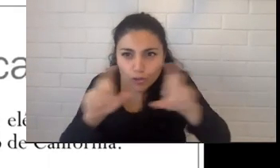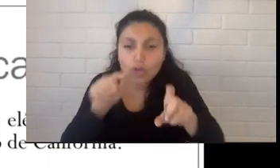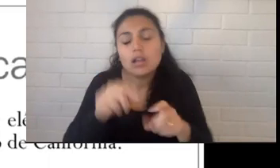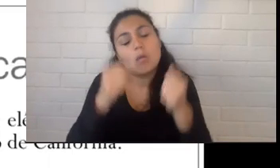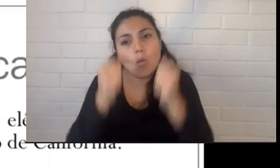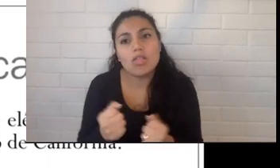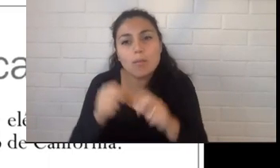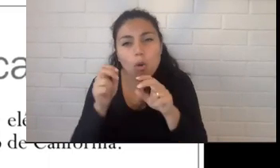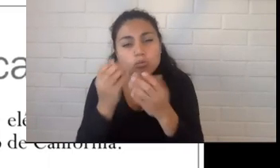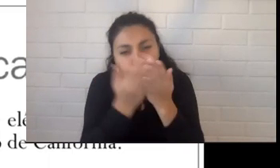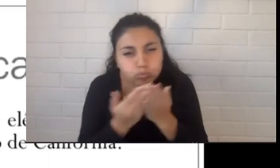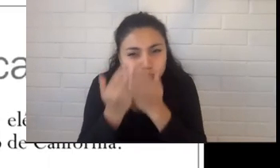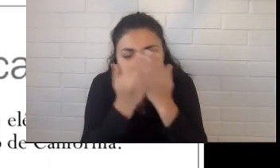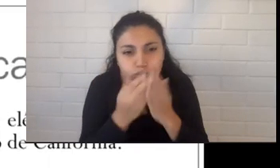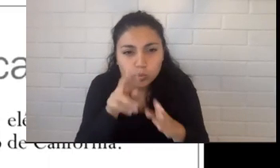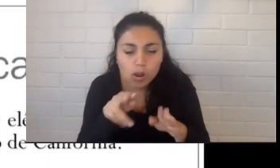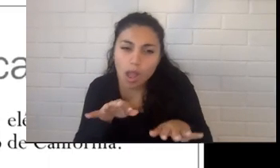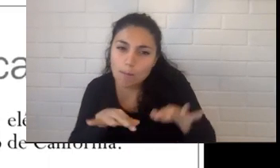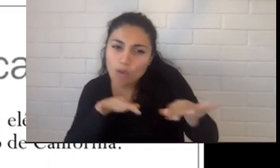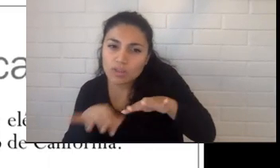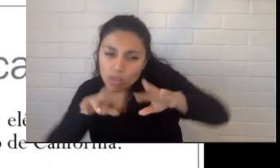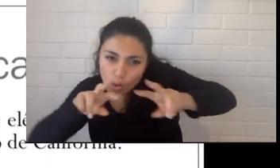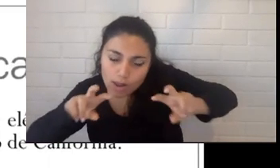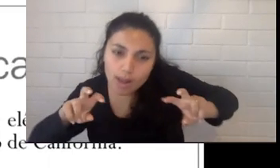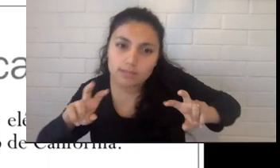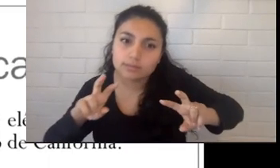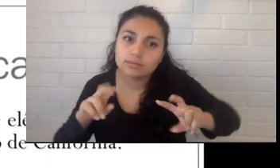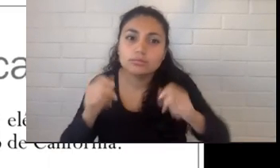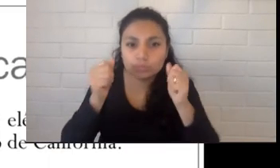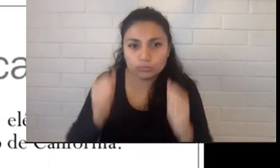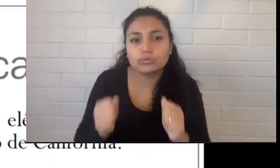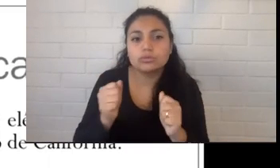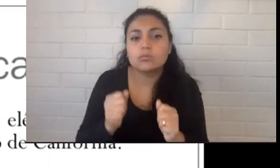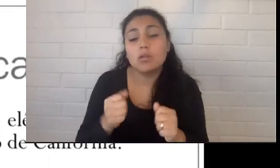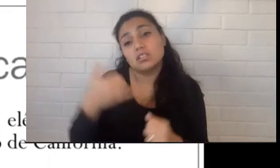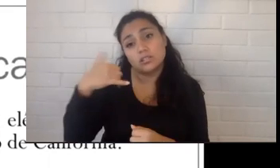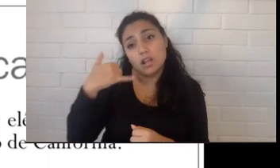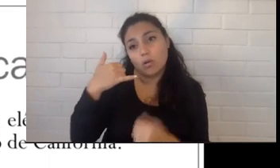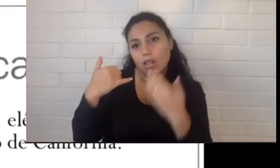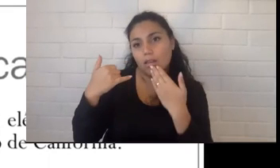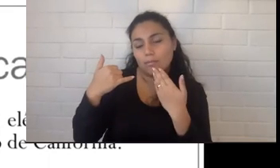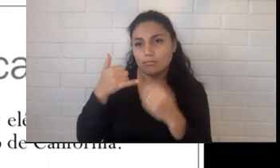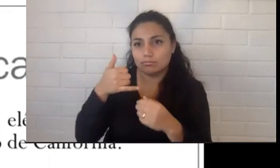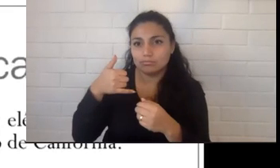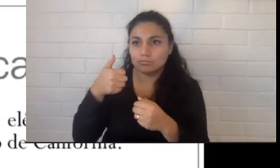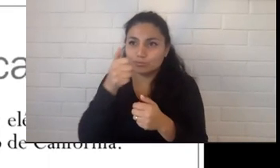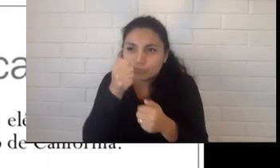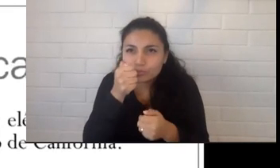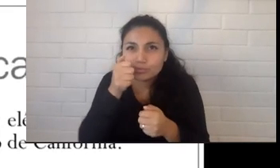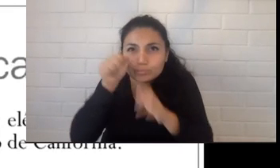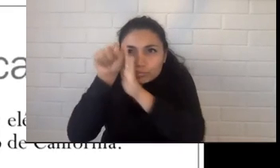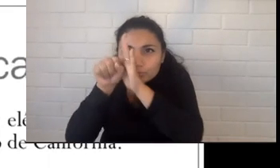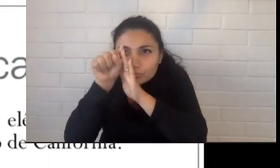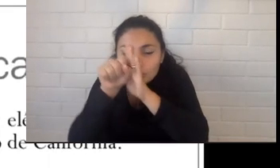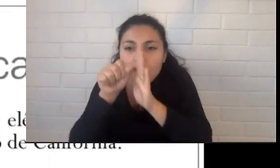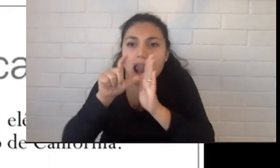ya podemos hacer este movimiento o análisis. Inclusive en sus propios celulares se pueden grabar en cámara lenta y ustedes pueden ver